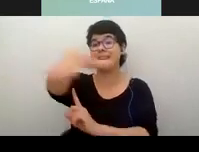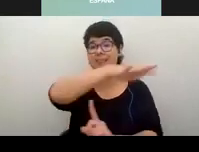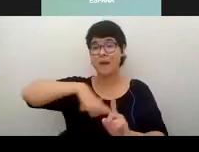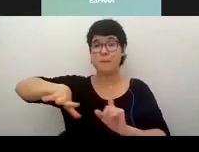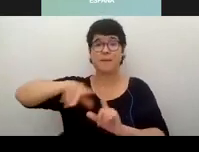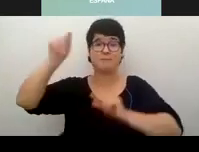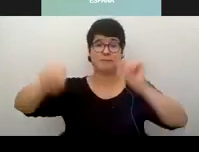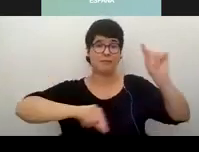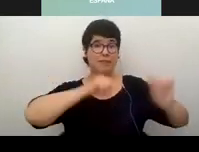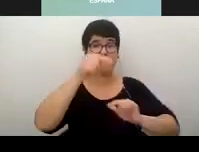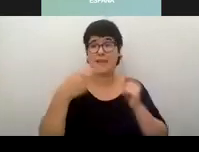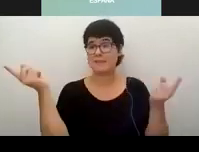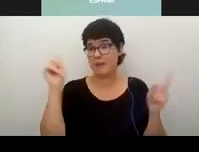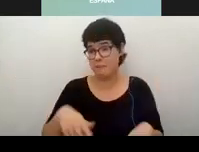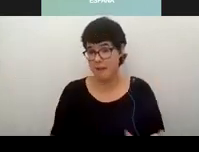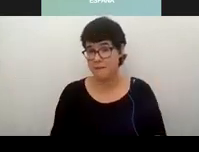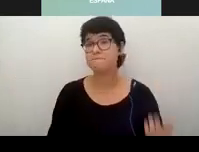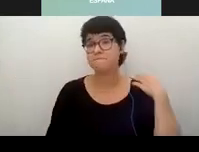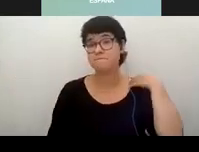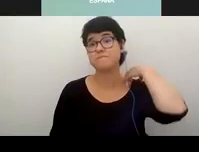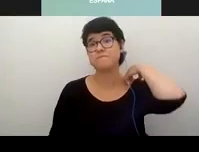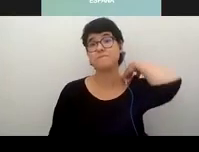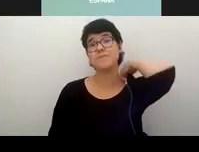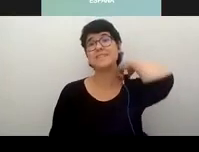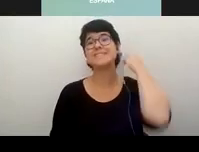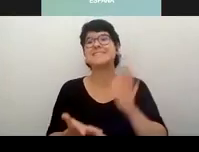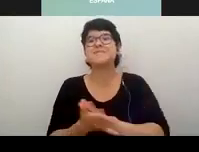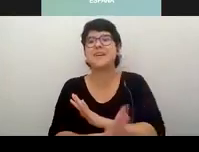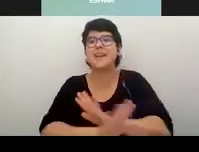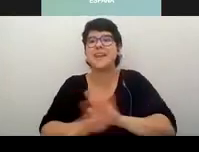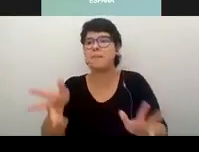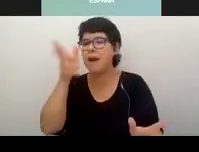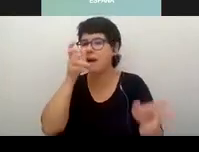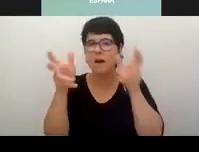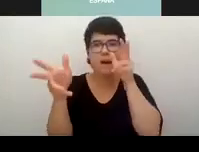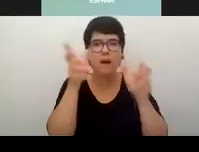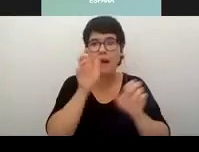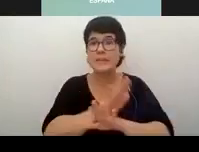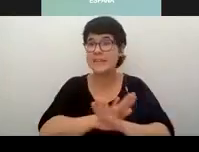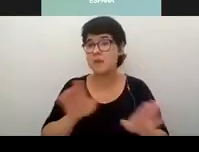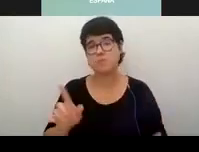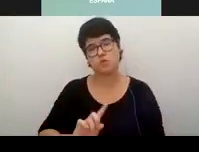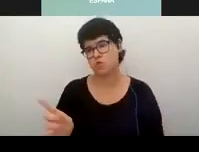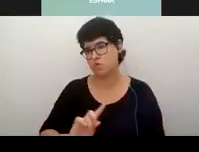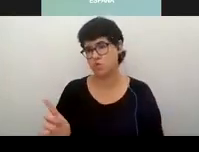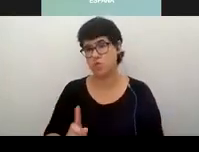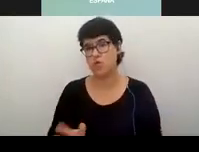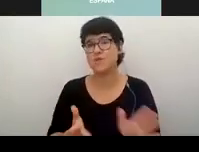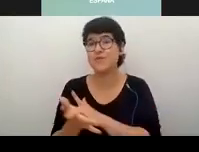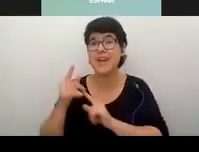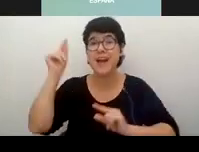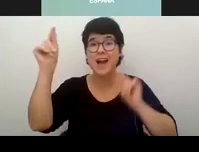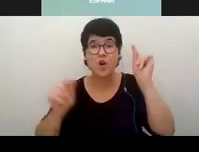cabo, como exposición ambiental, no solo es lo que inhalamos del ambiente o lo que respiramos, ¿no? la contaminación, la